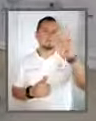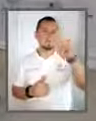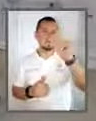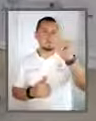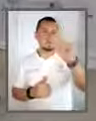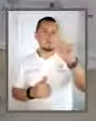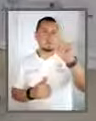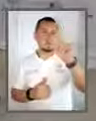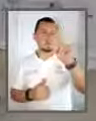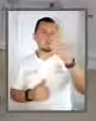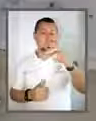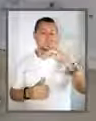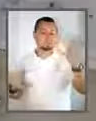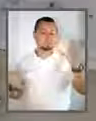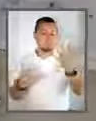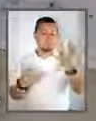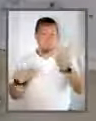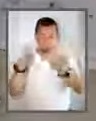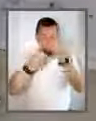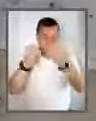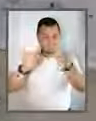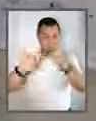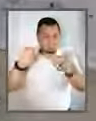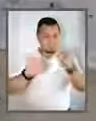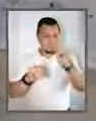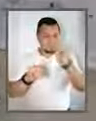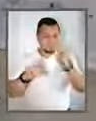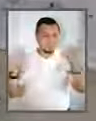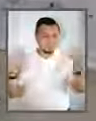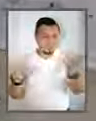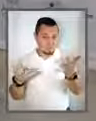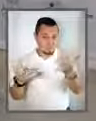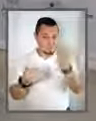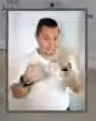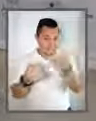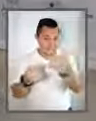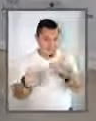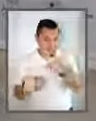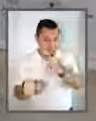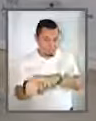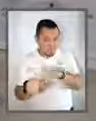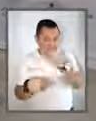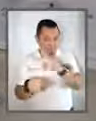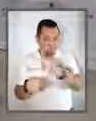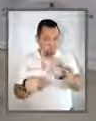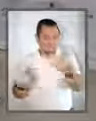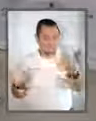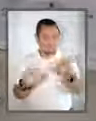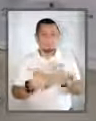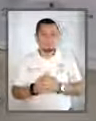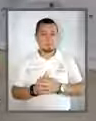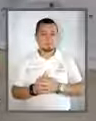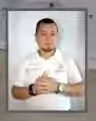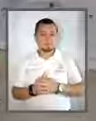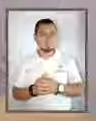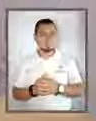Mural, el laboratorio que practicó la prueba, quiere que se le aclare si es del hospital o es subrogado. El